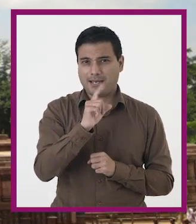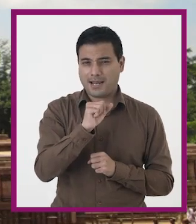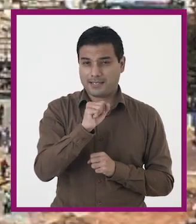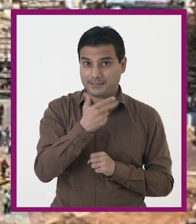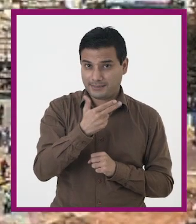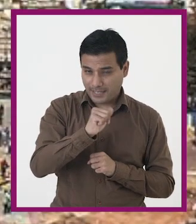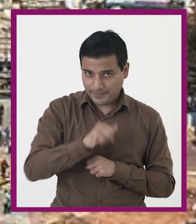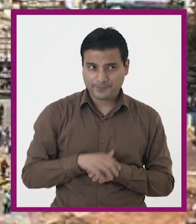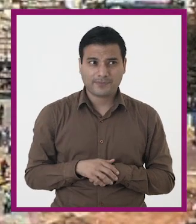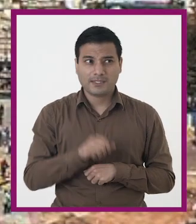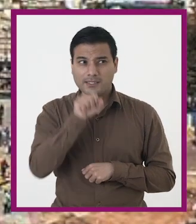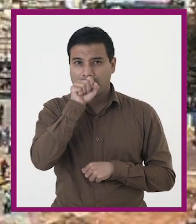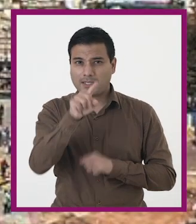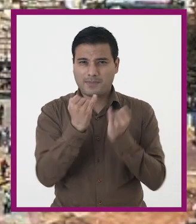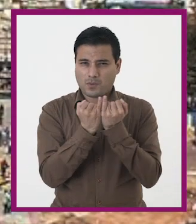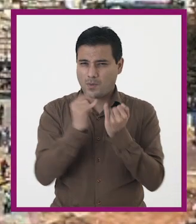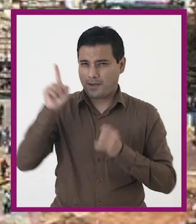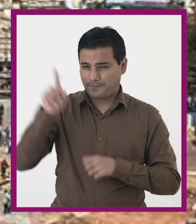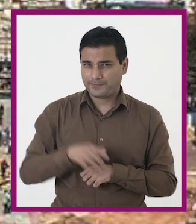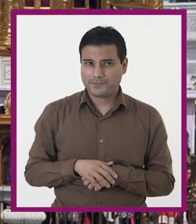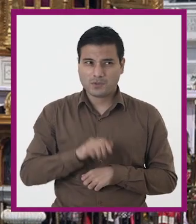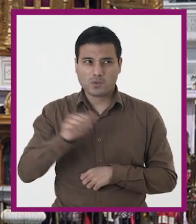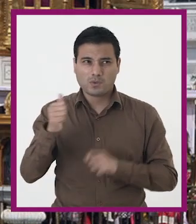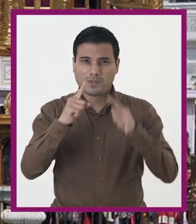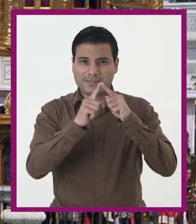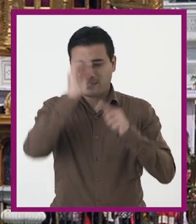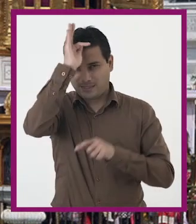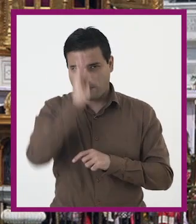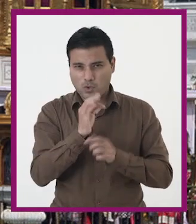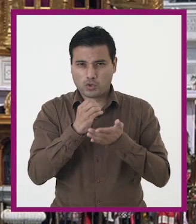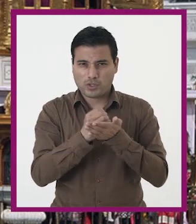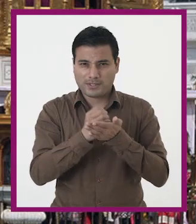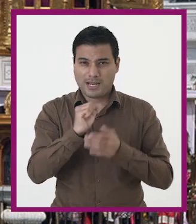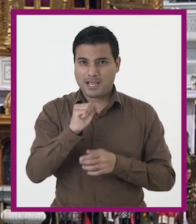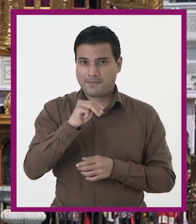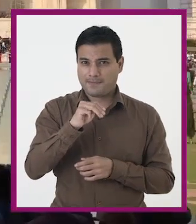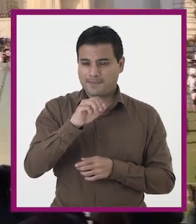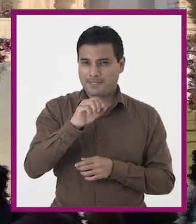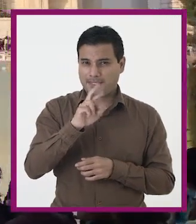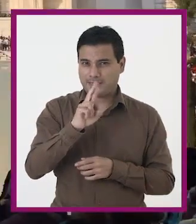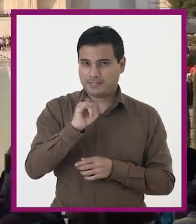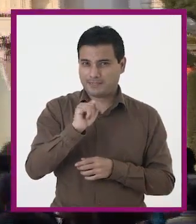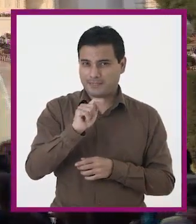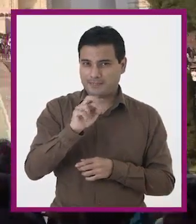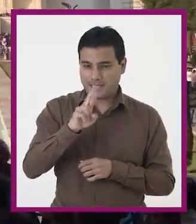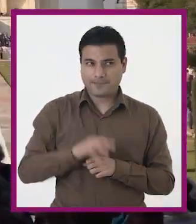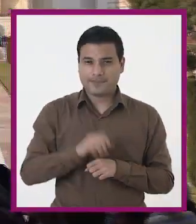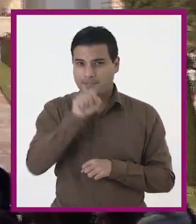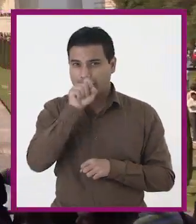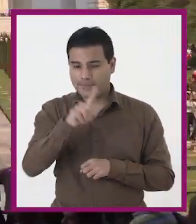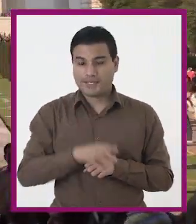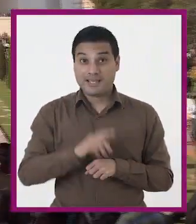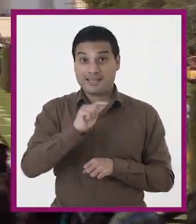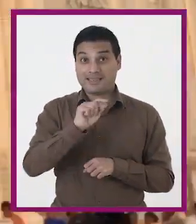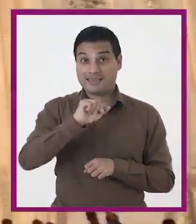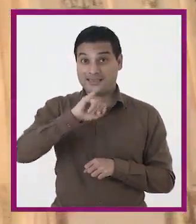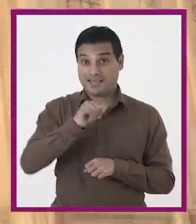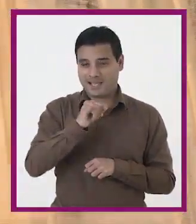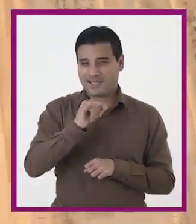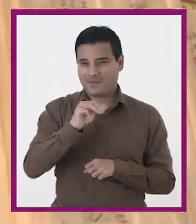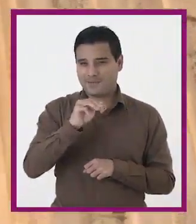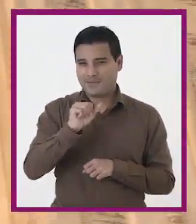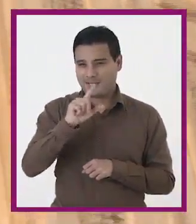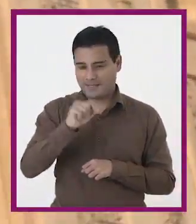Surya, el Charminar de Hyderabad, el templo dorado de Amritsar y el Taj Mahal. La corona de